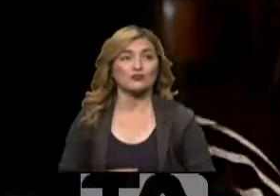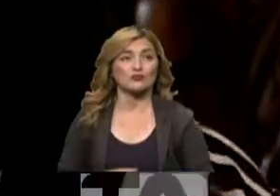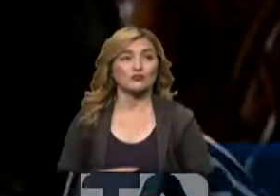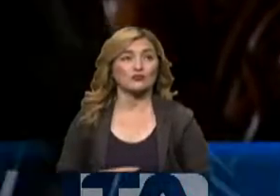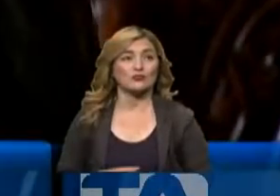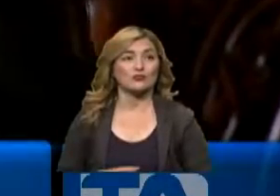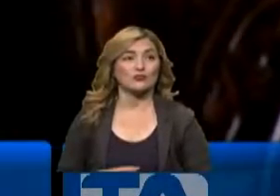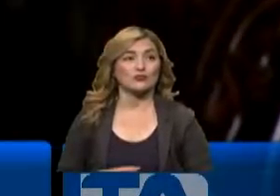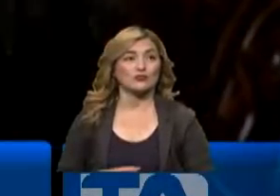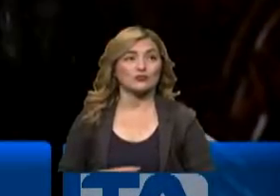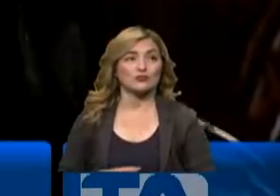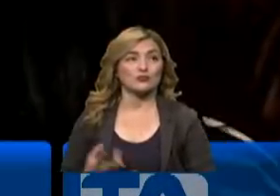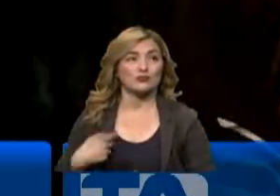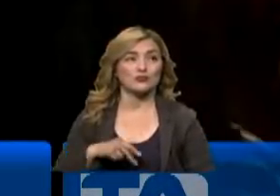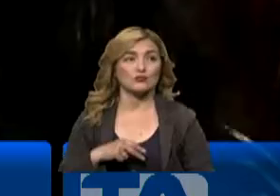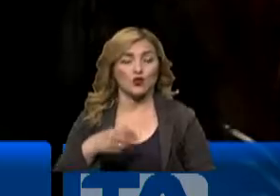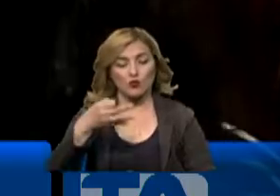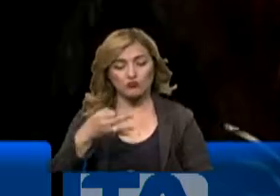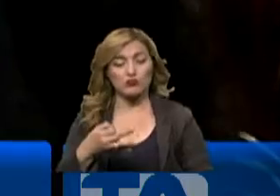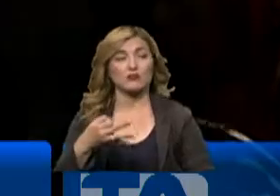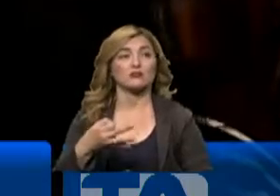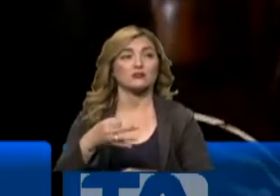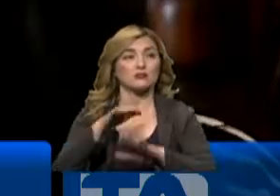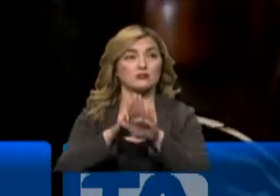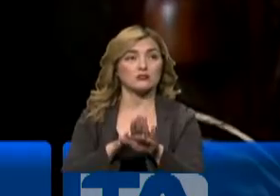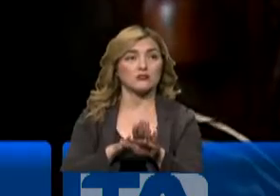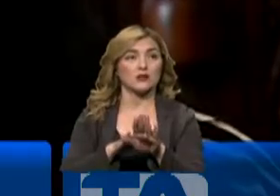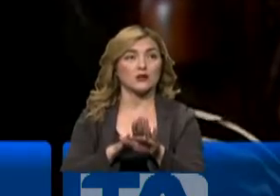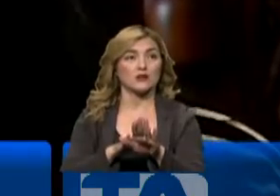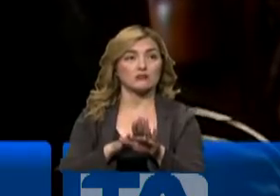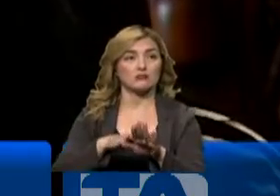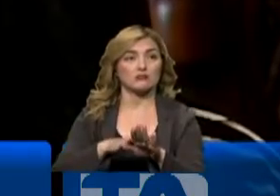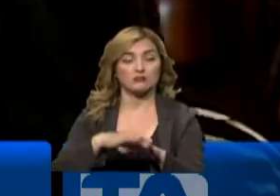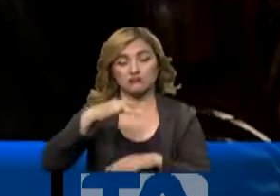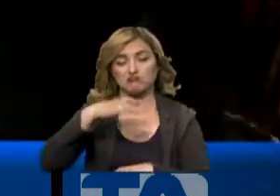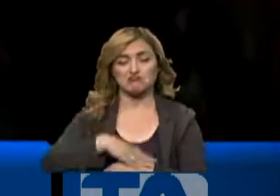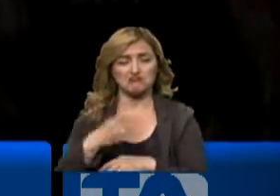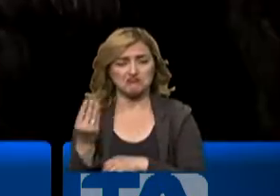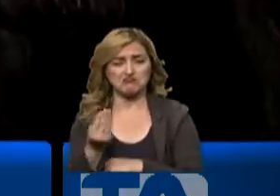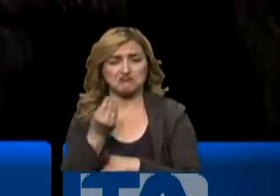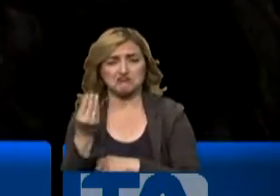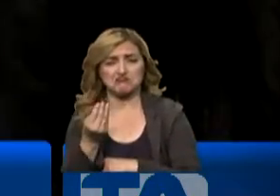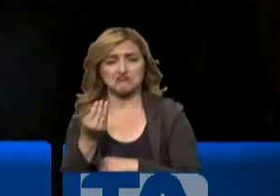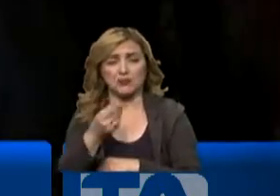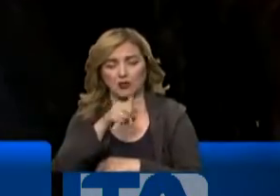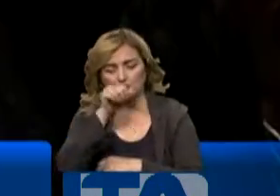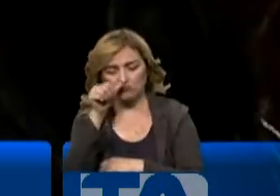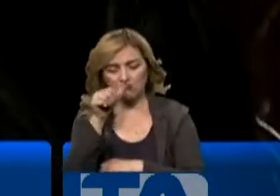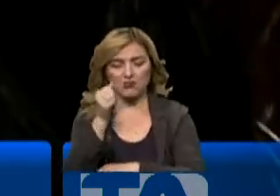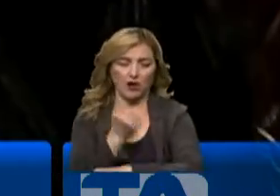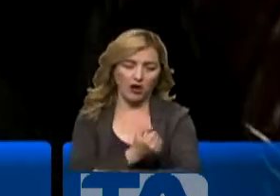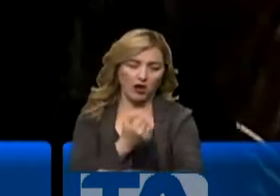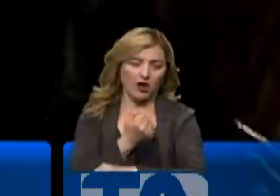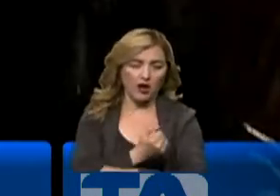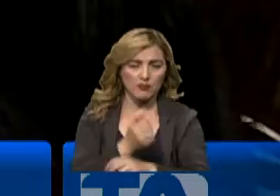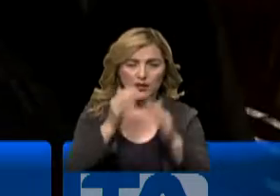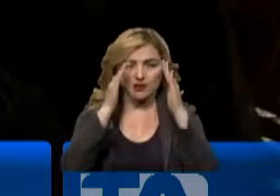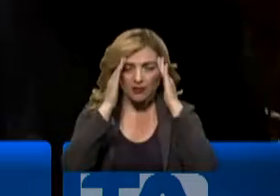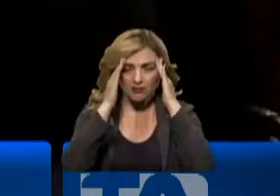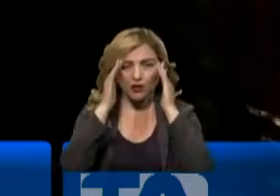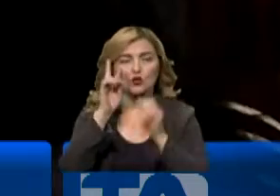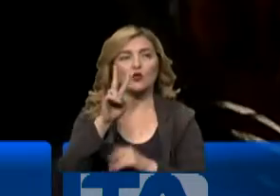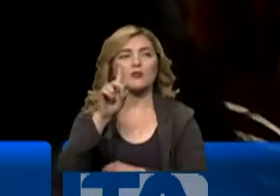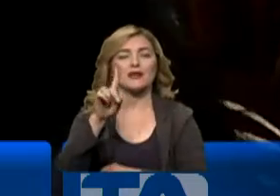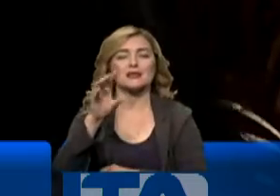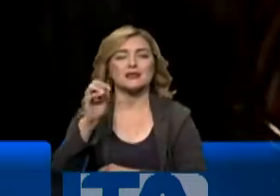estamos cumpliendo, nosotros estamos garantizando la atención de los chicos que han consumido, los estamos atendiendo en nuestros